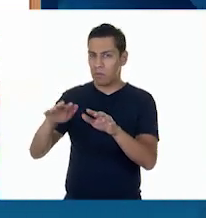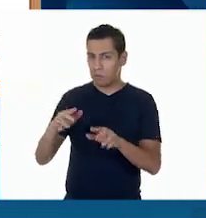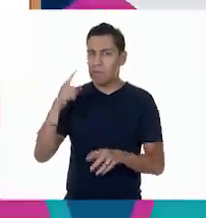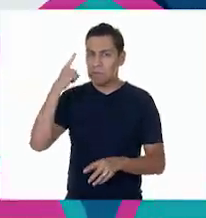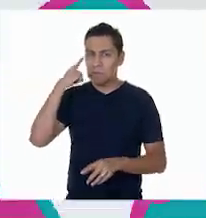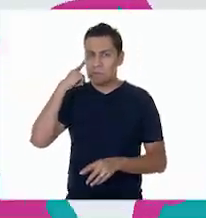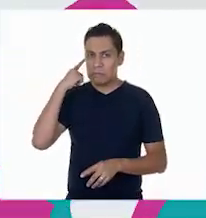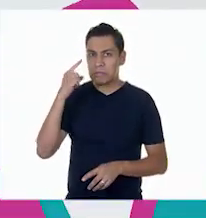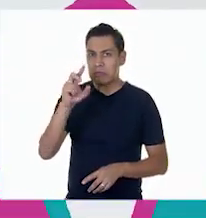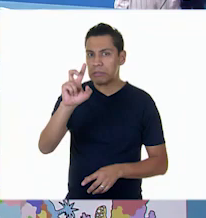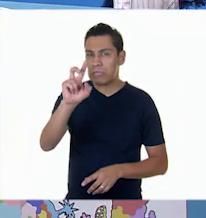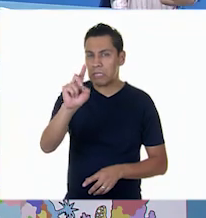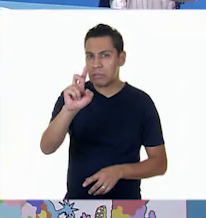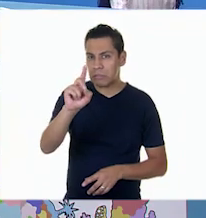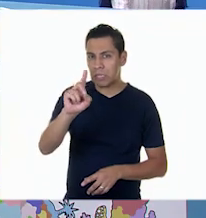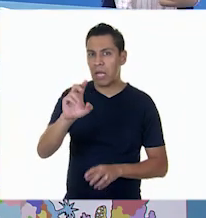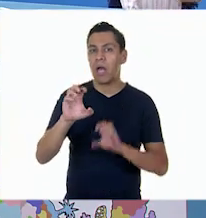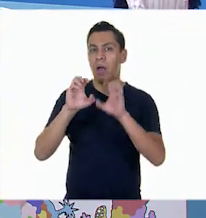40 decibeles.